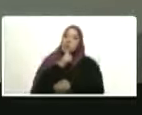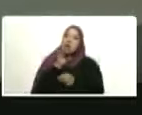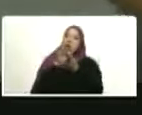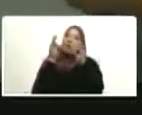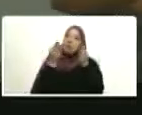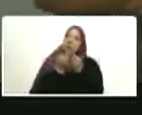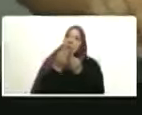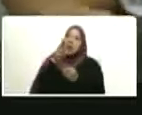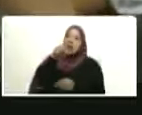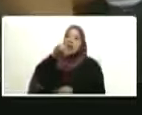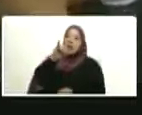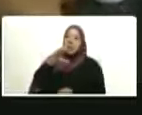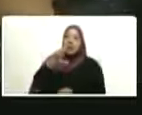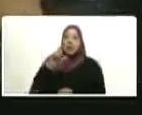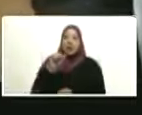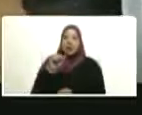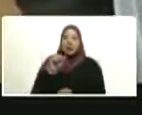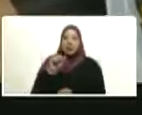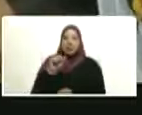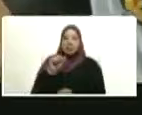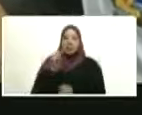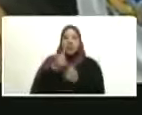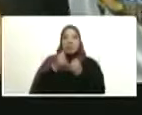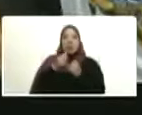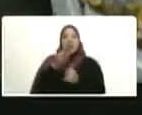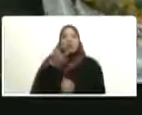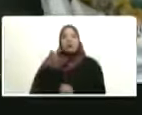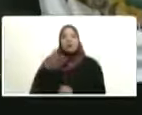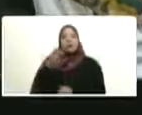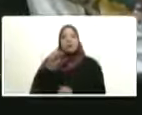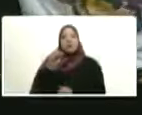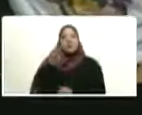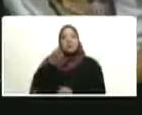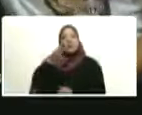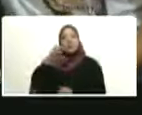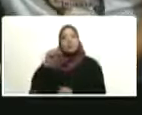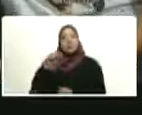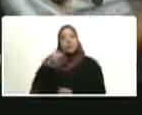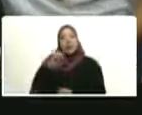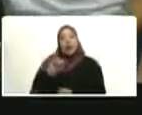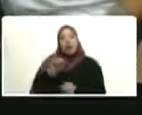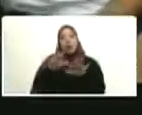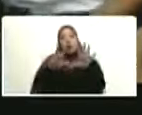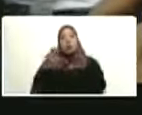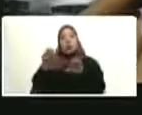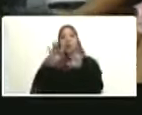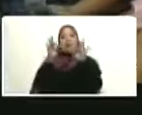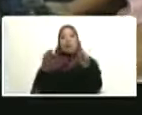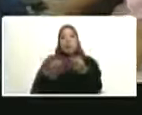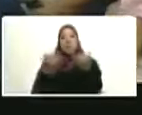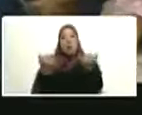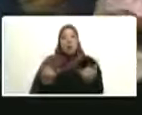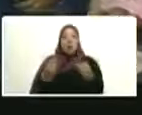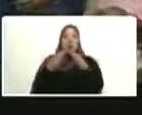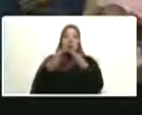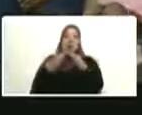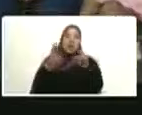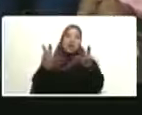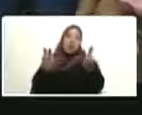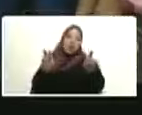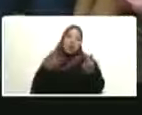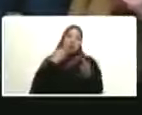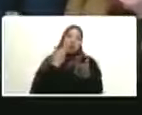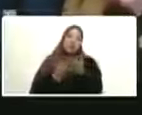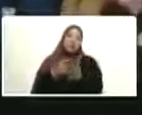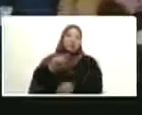Nilcar García, pero también de las 80 familias, presidente. En el marco de este hito, aquí está, bueno, entregándole hoy